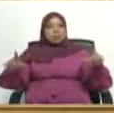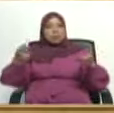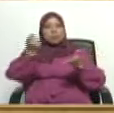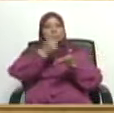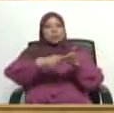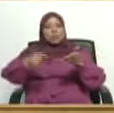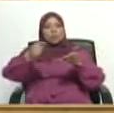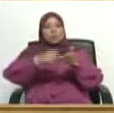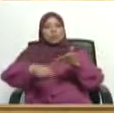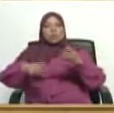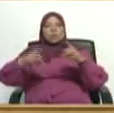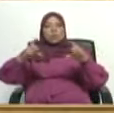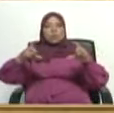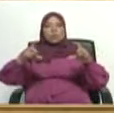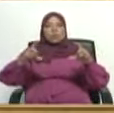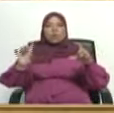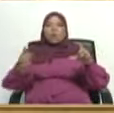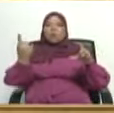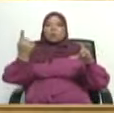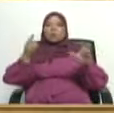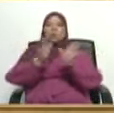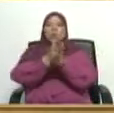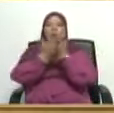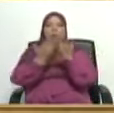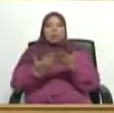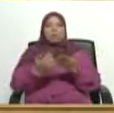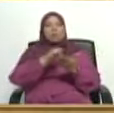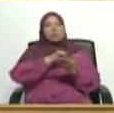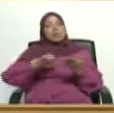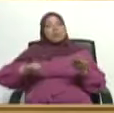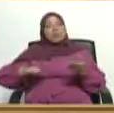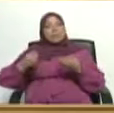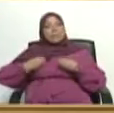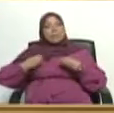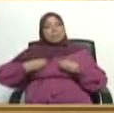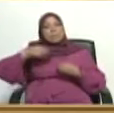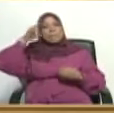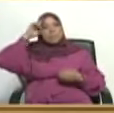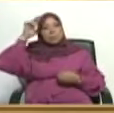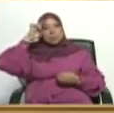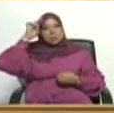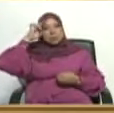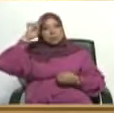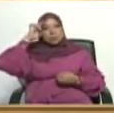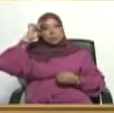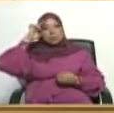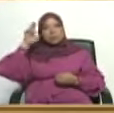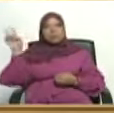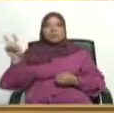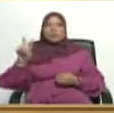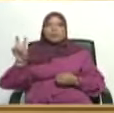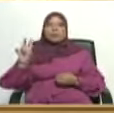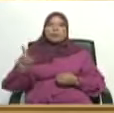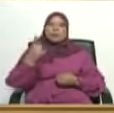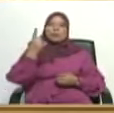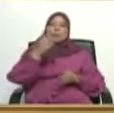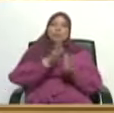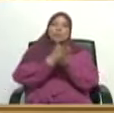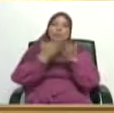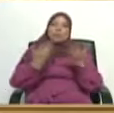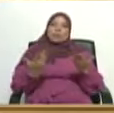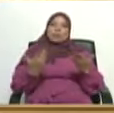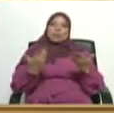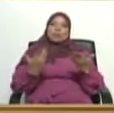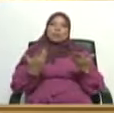solo libro en su vida, sus discursos que fueron editados y sus memorias. Y mereció el Premio Nobel de Literatura Winston